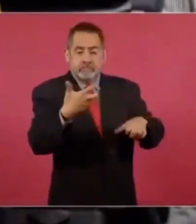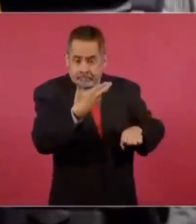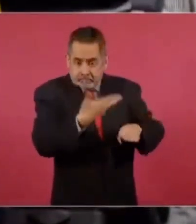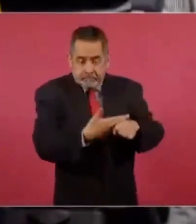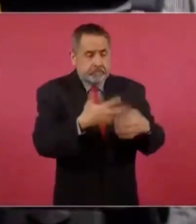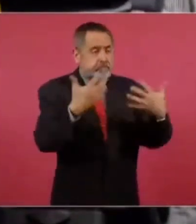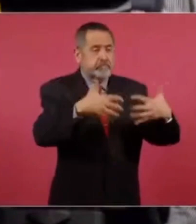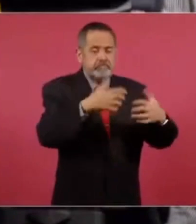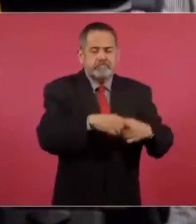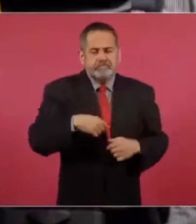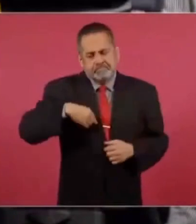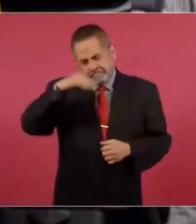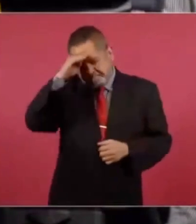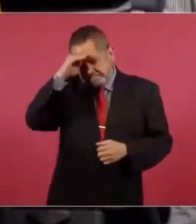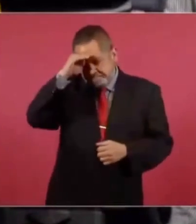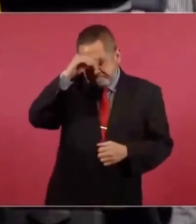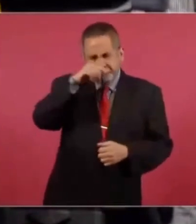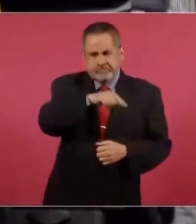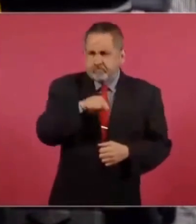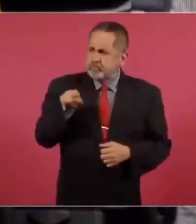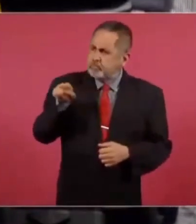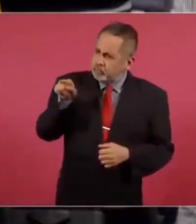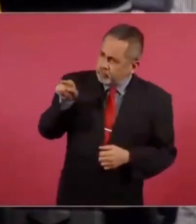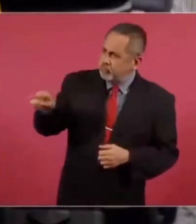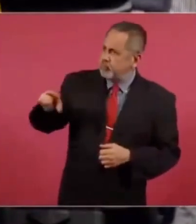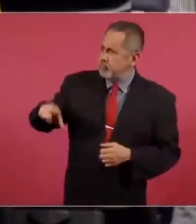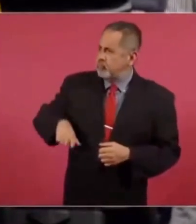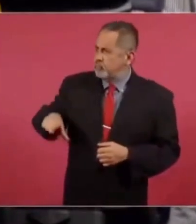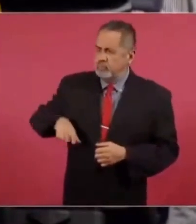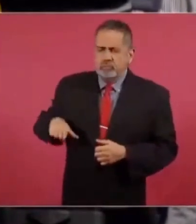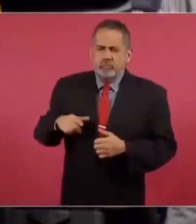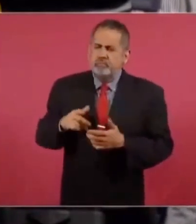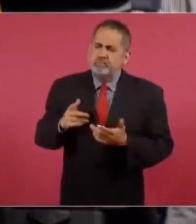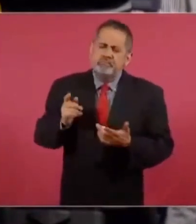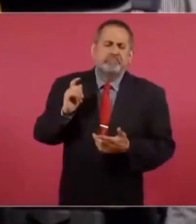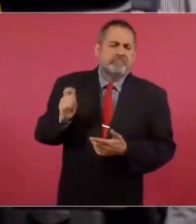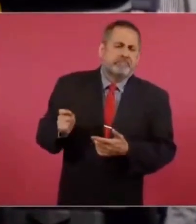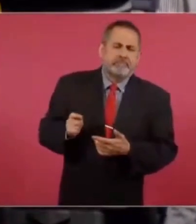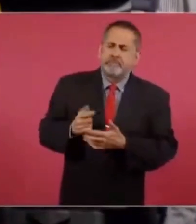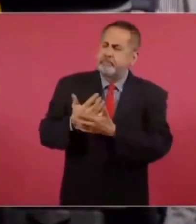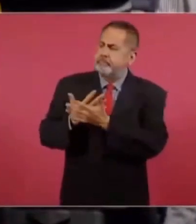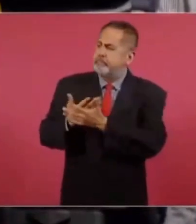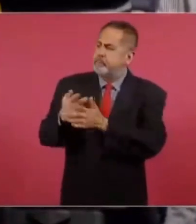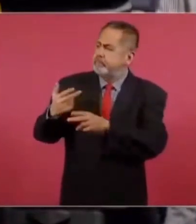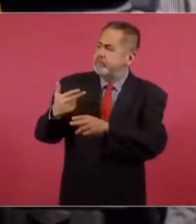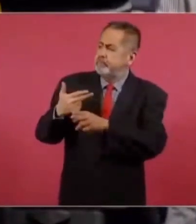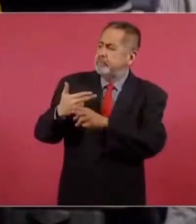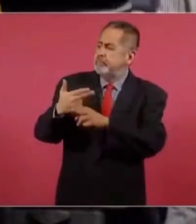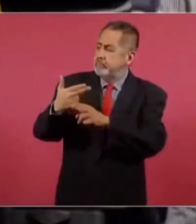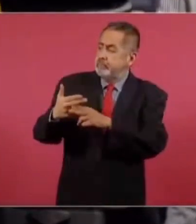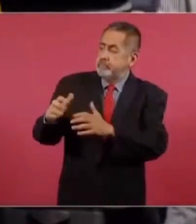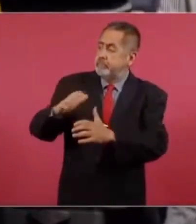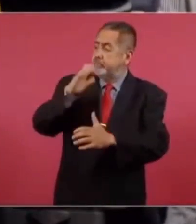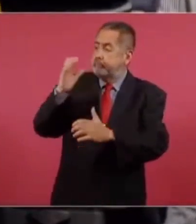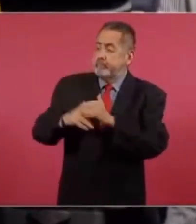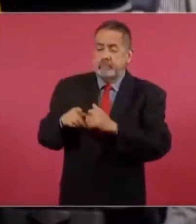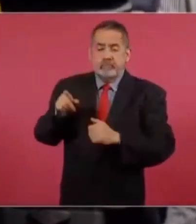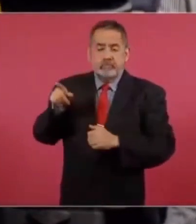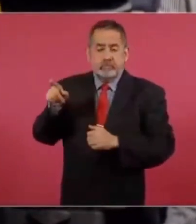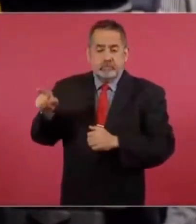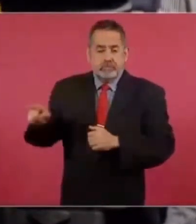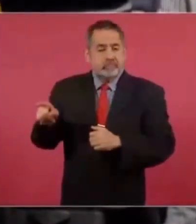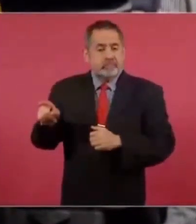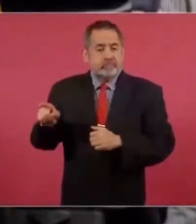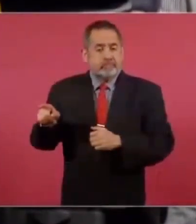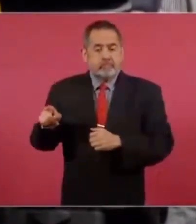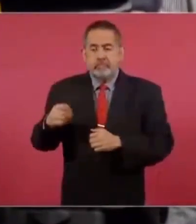están apostándole a que termine su gobierno y en este caso que usted le herede, digamos, sus conflictos que tienen